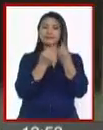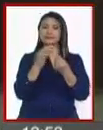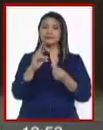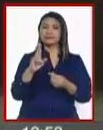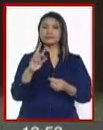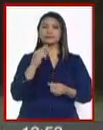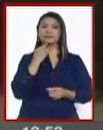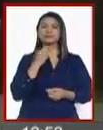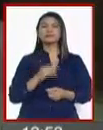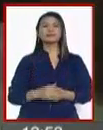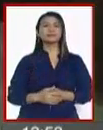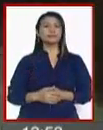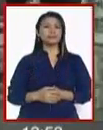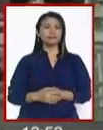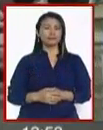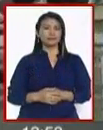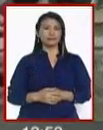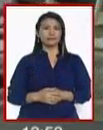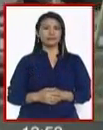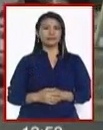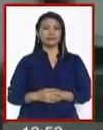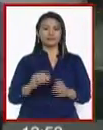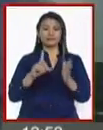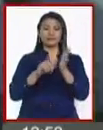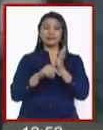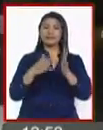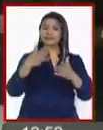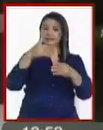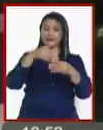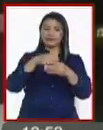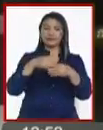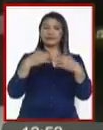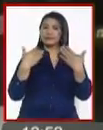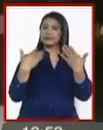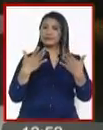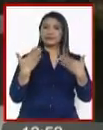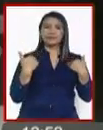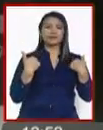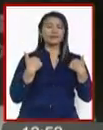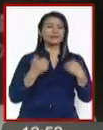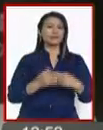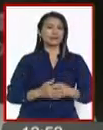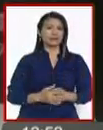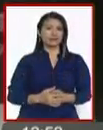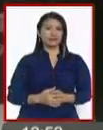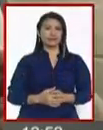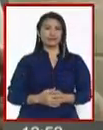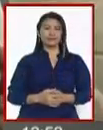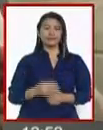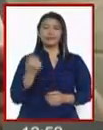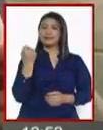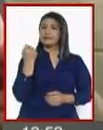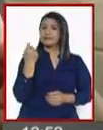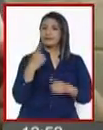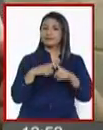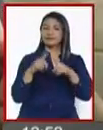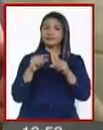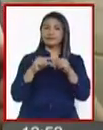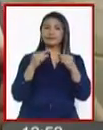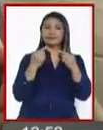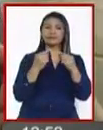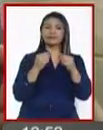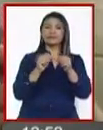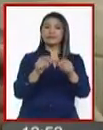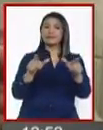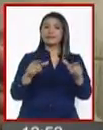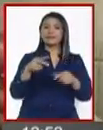FUR, momento dado y pasada la votación, también tienen entendido de que en otros centros